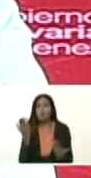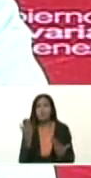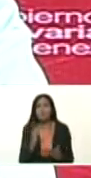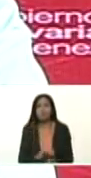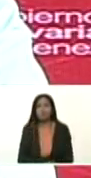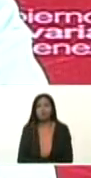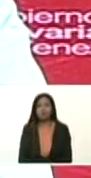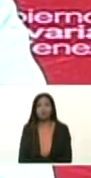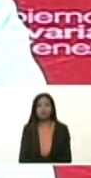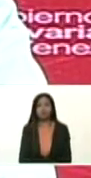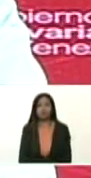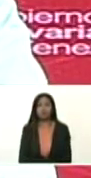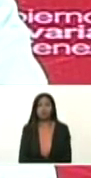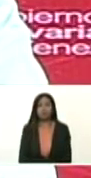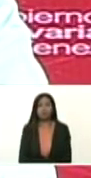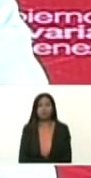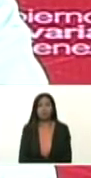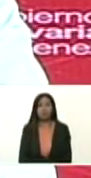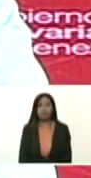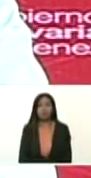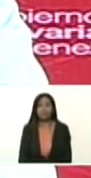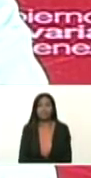darle la palabra aquí a Pepe.